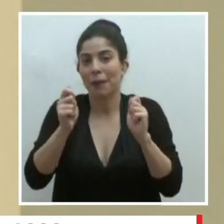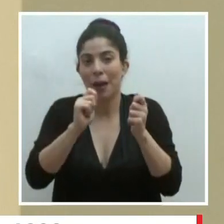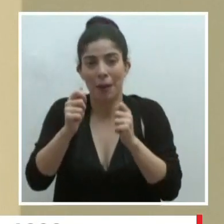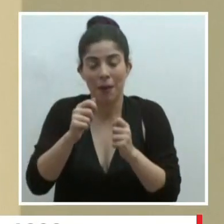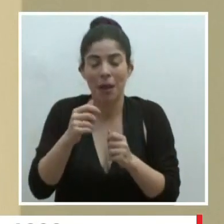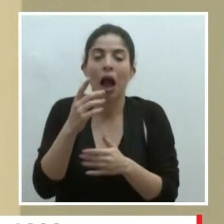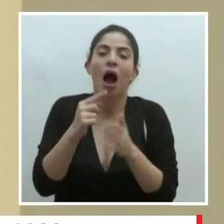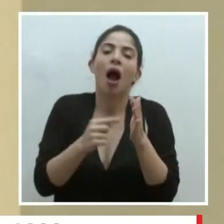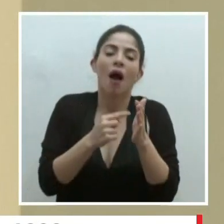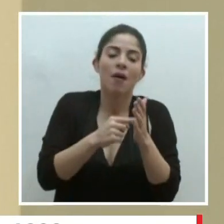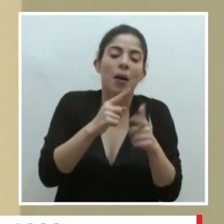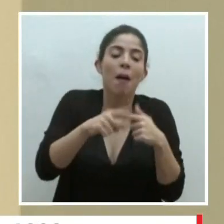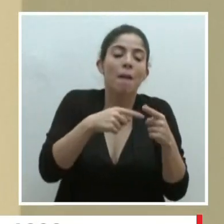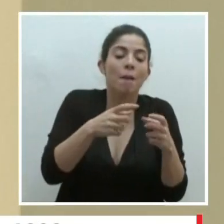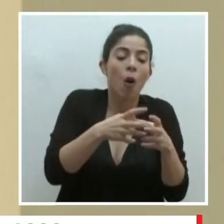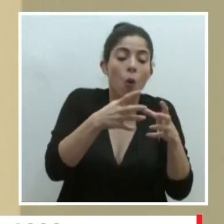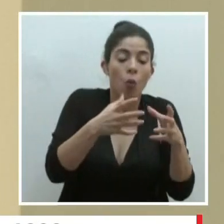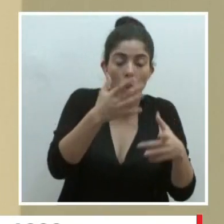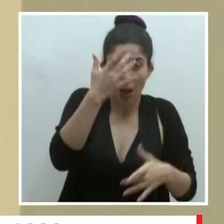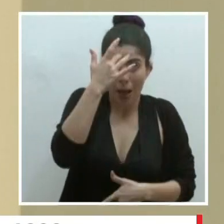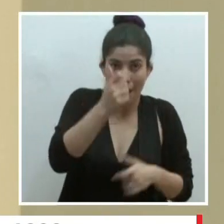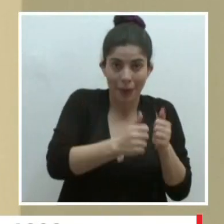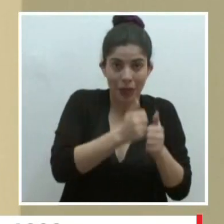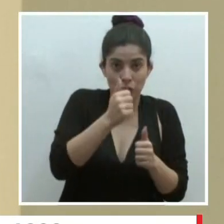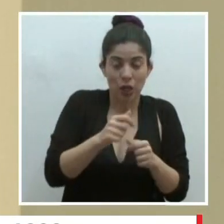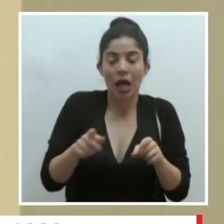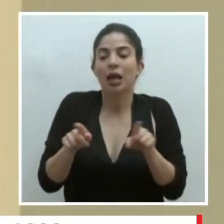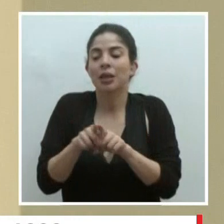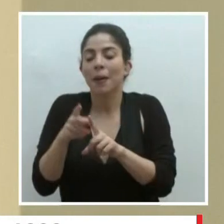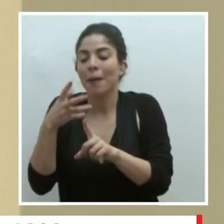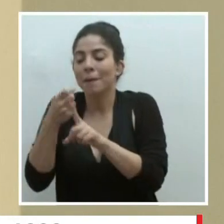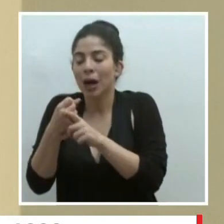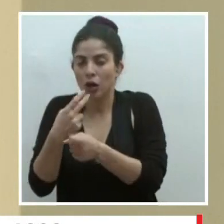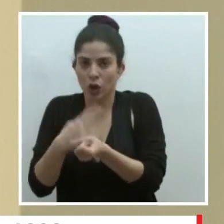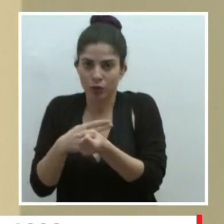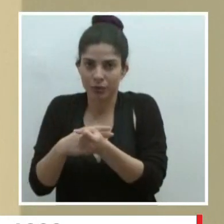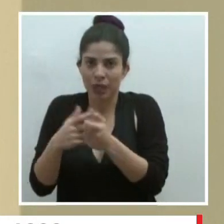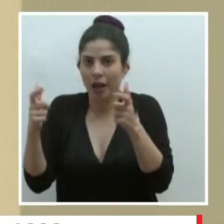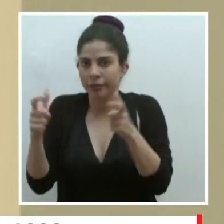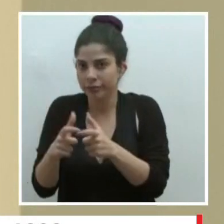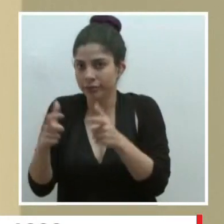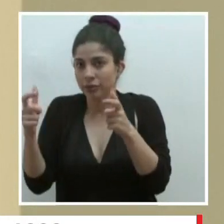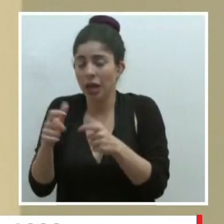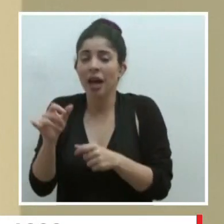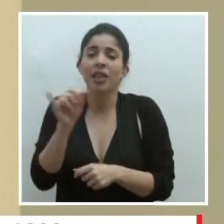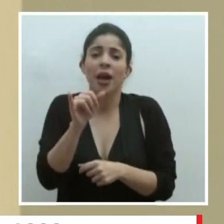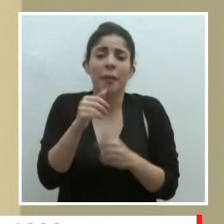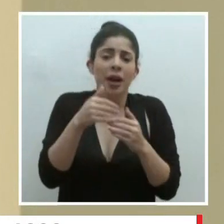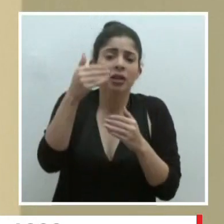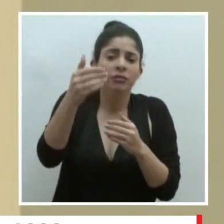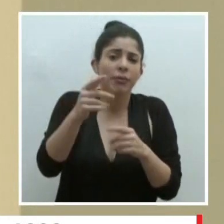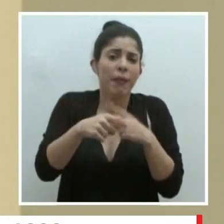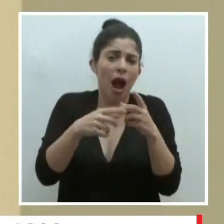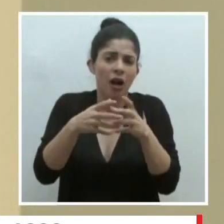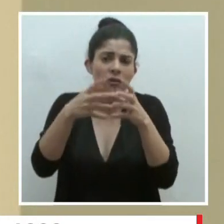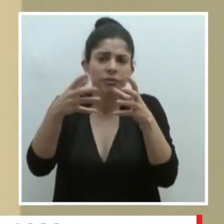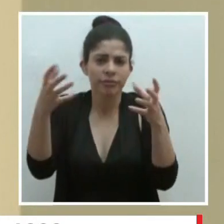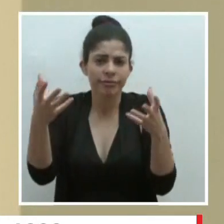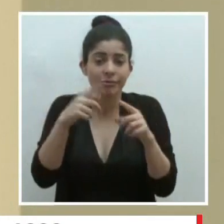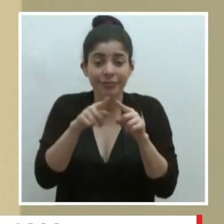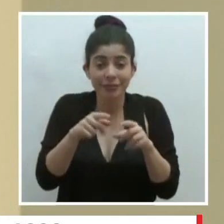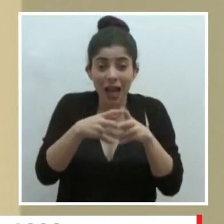momento disminución en los casos generales y también en el impacto en las hospitalizaciones y en algunos momentos también va a haber aumento, pero sabemos que